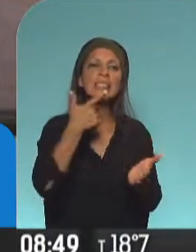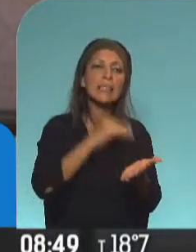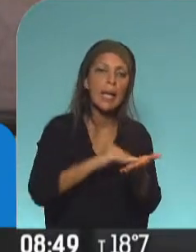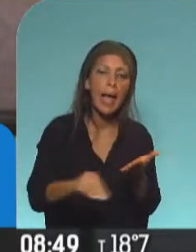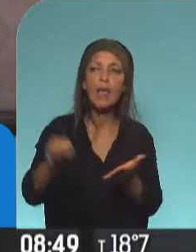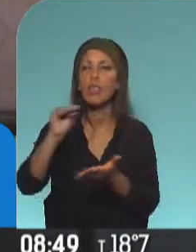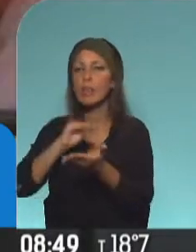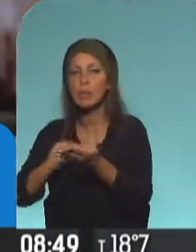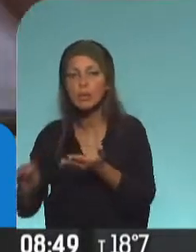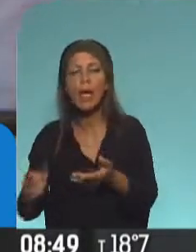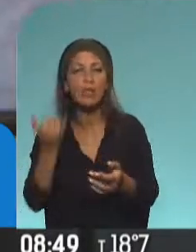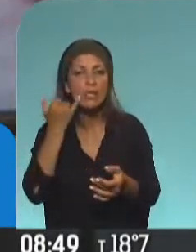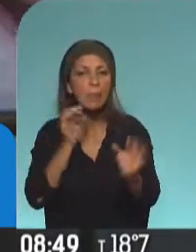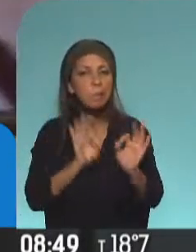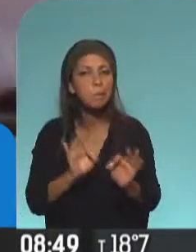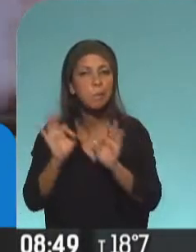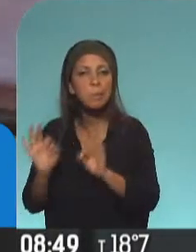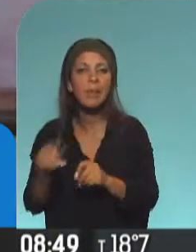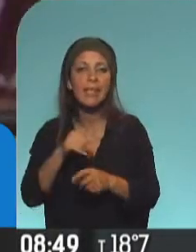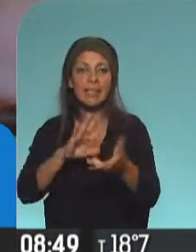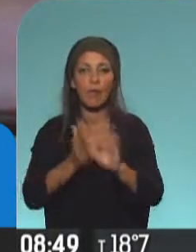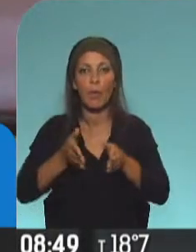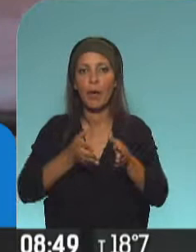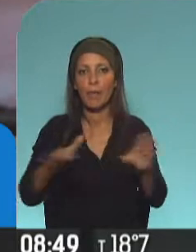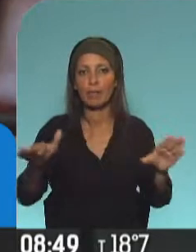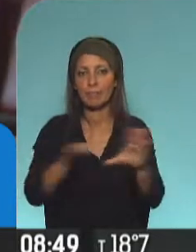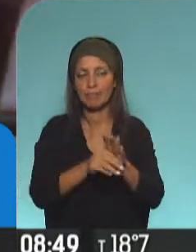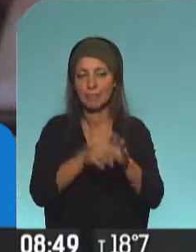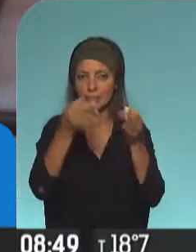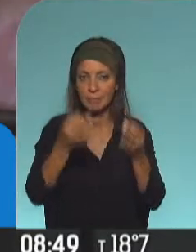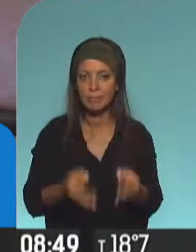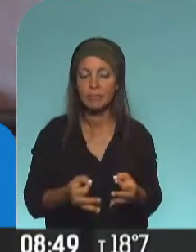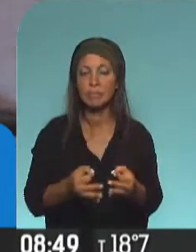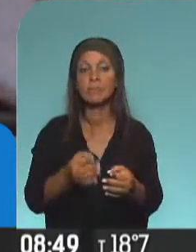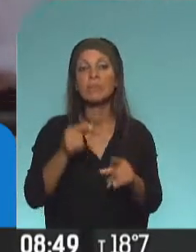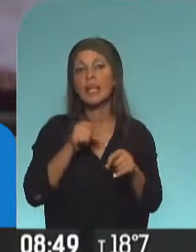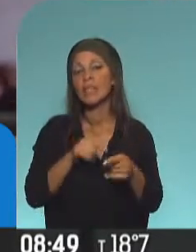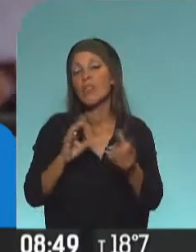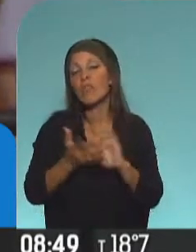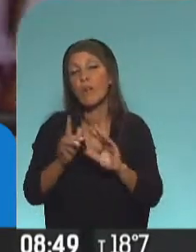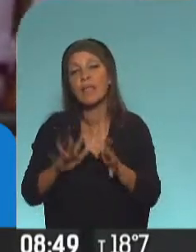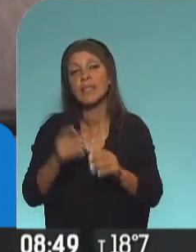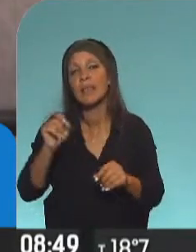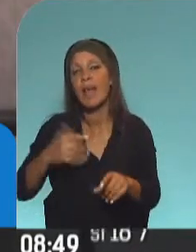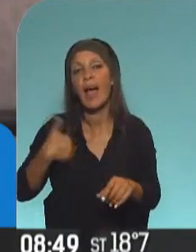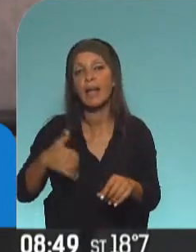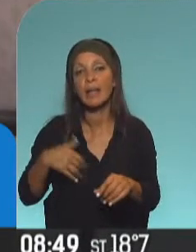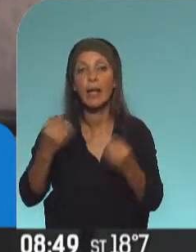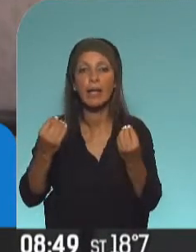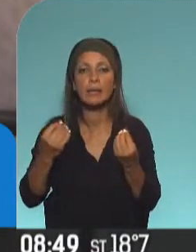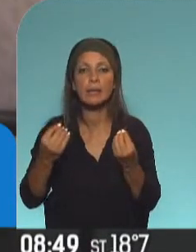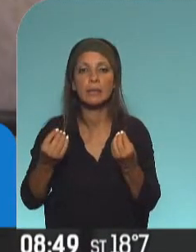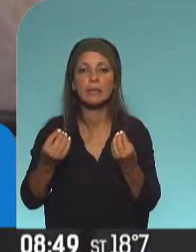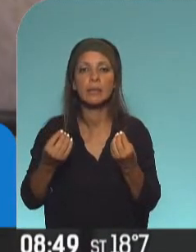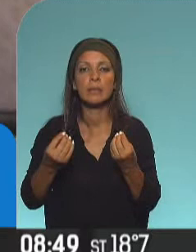ámbito constitucional para el tratamiento y tiene que ver con una práctica que hace un tiempo se instaló en nuestro país, que es se pierde